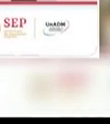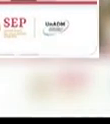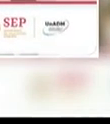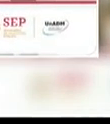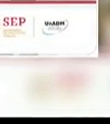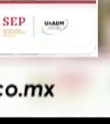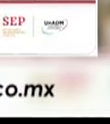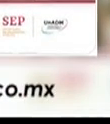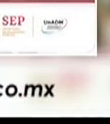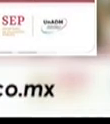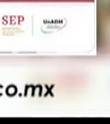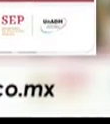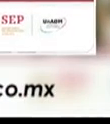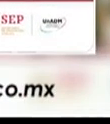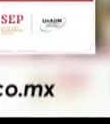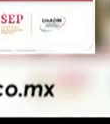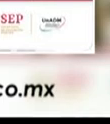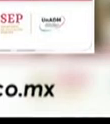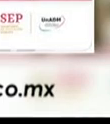en